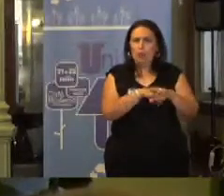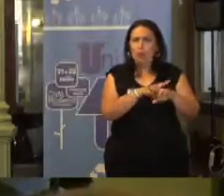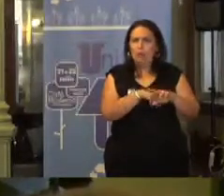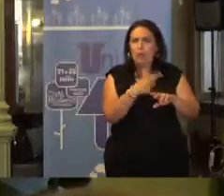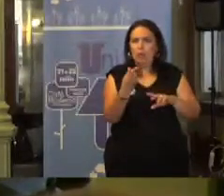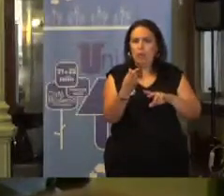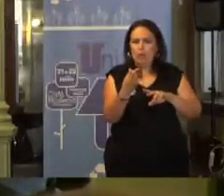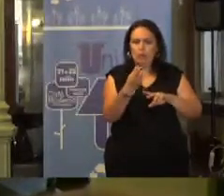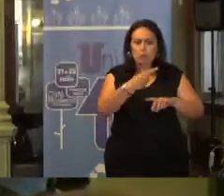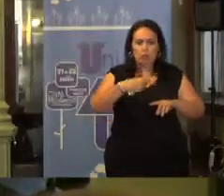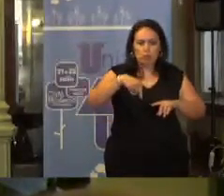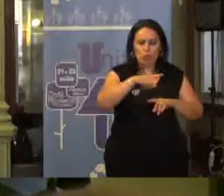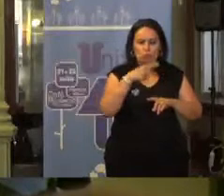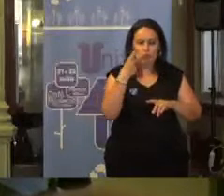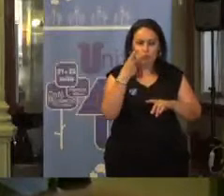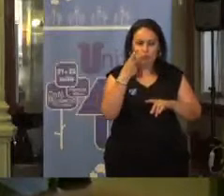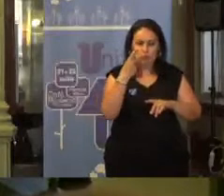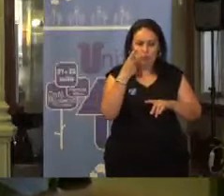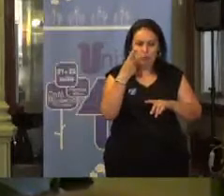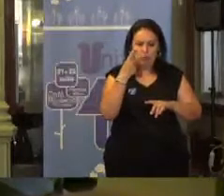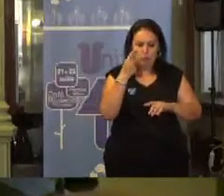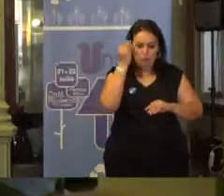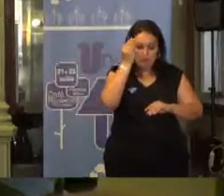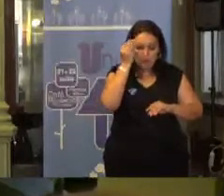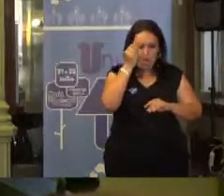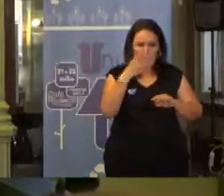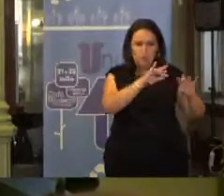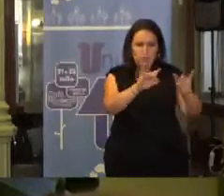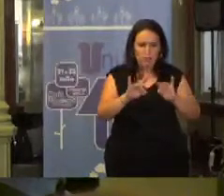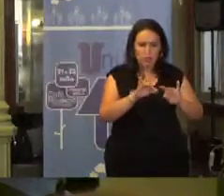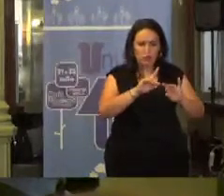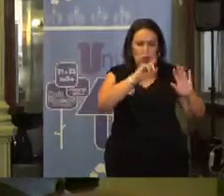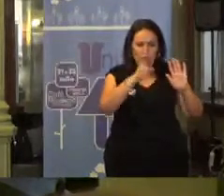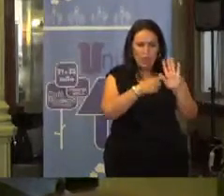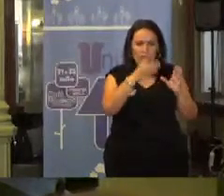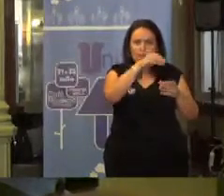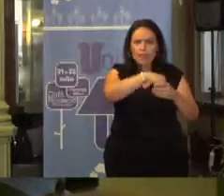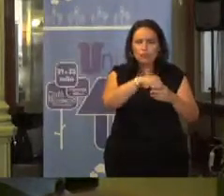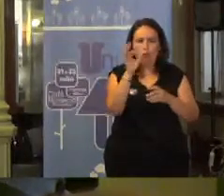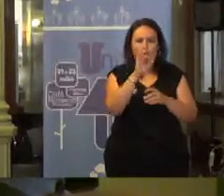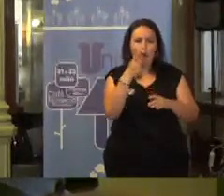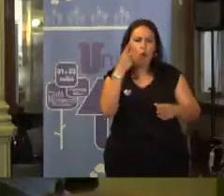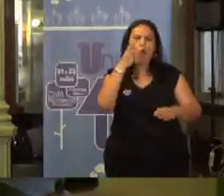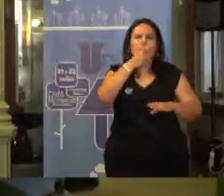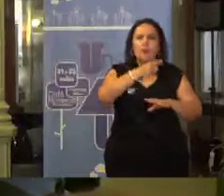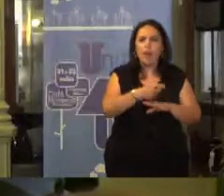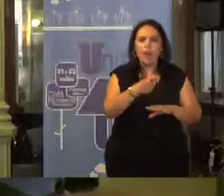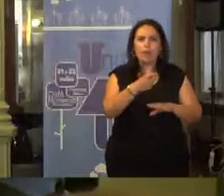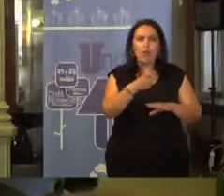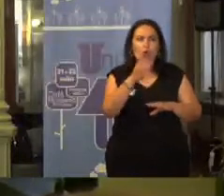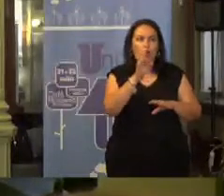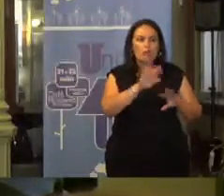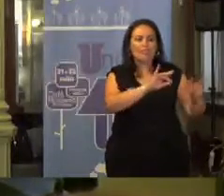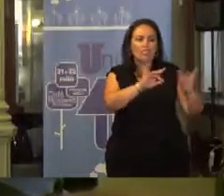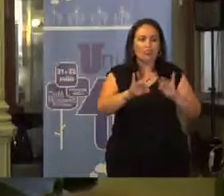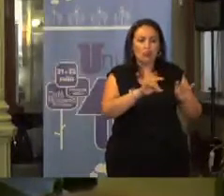nos permita pensar que non só vamos ter un territorio sobre o que legislar ou sobre o que gobernar, sino tamén que ese territorio